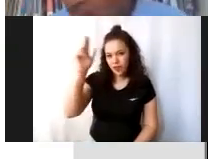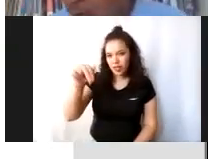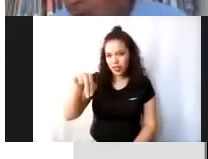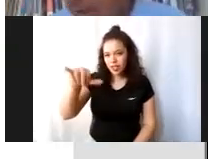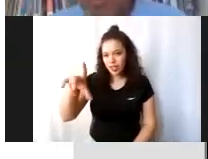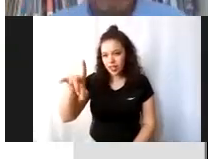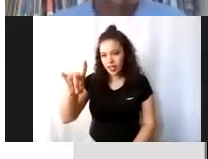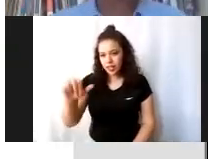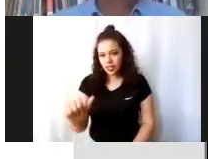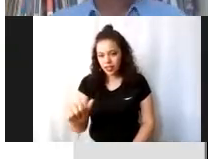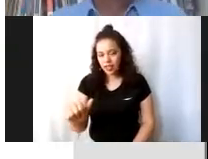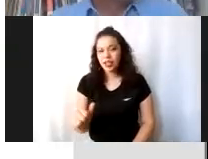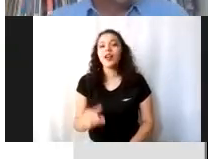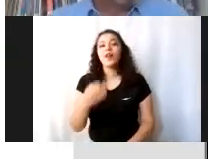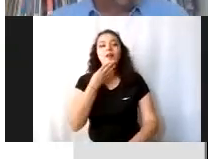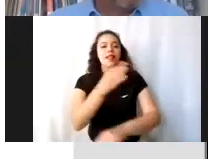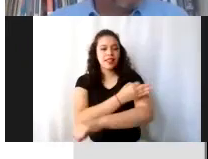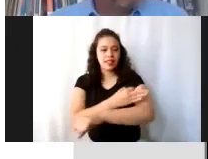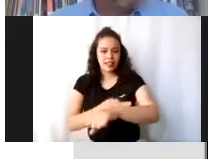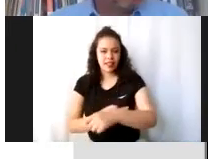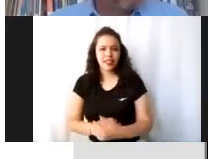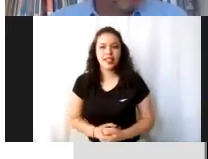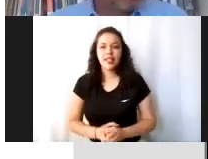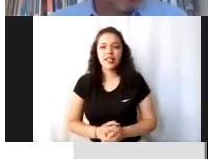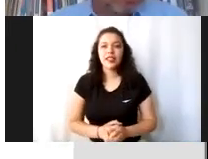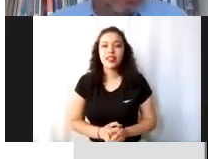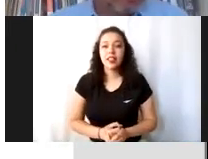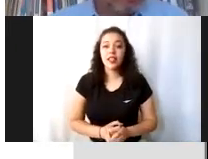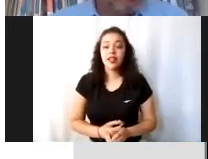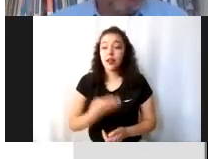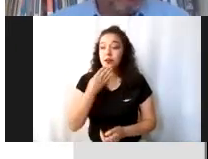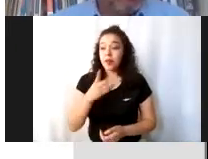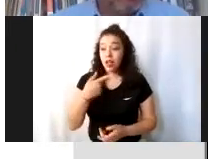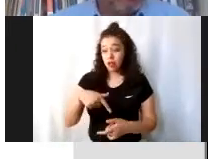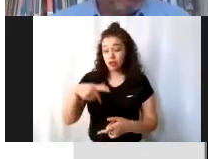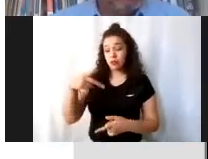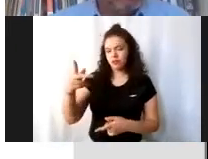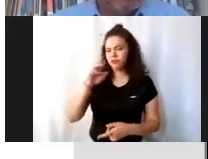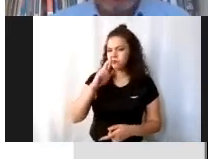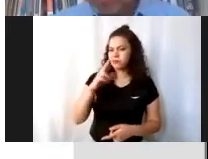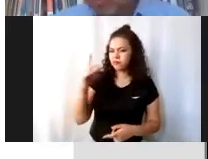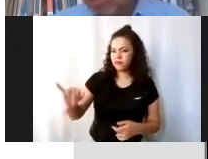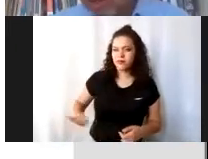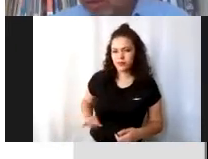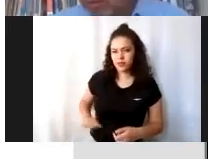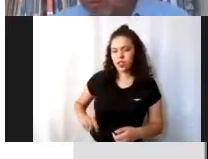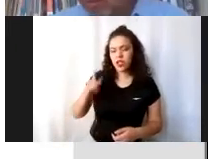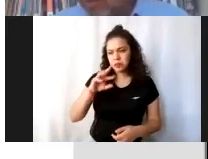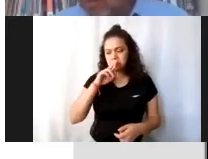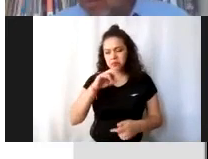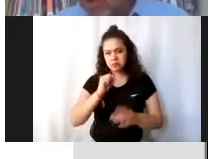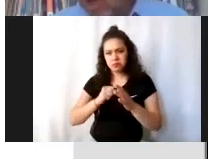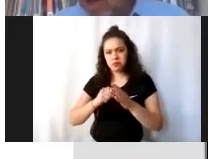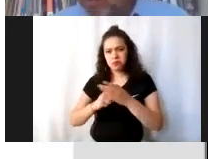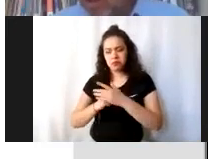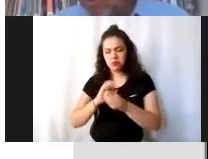Nidia. Hola, Nidia. Ok, hola, buenas tardes. Bien, esa es una respuesta interesante y la estás argumentando.